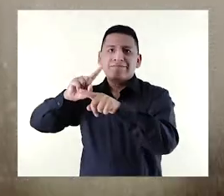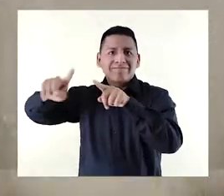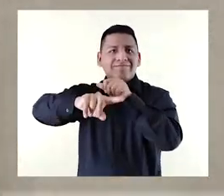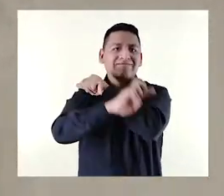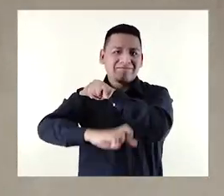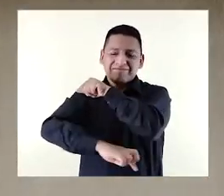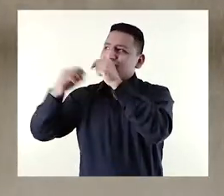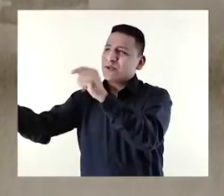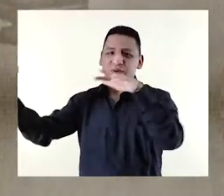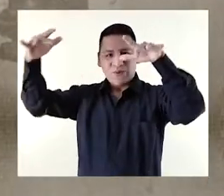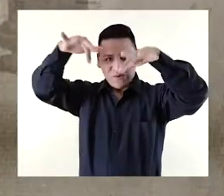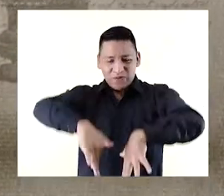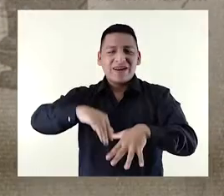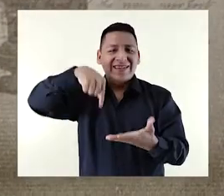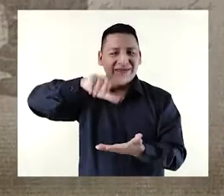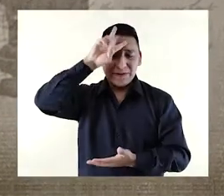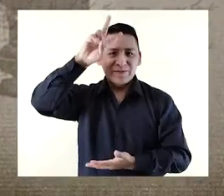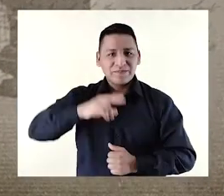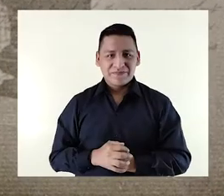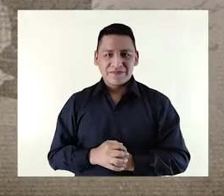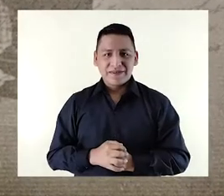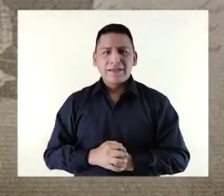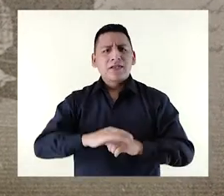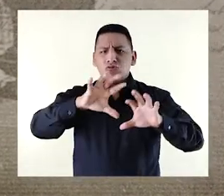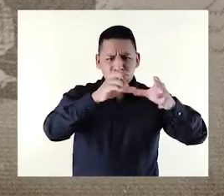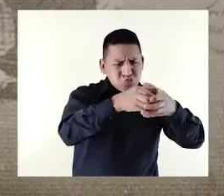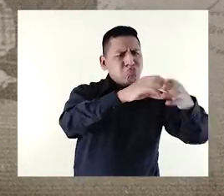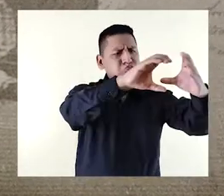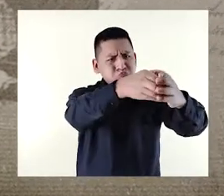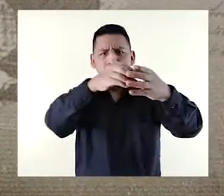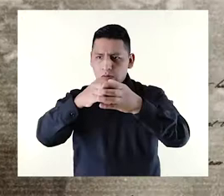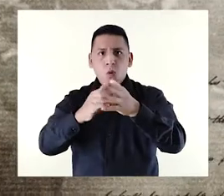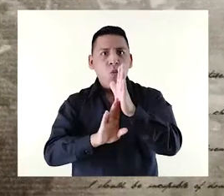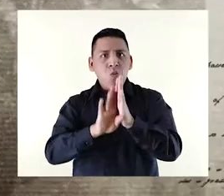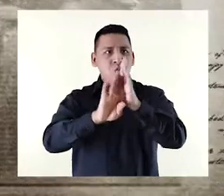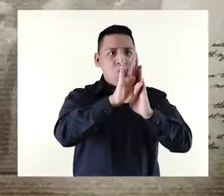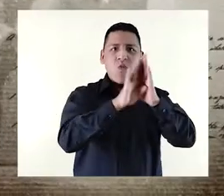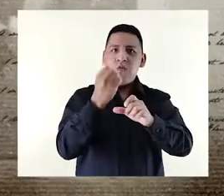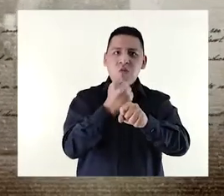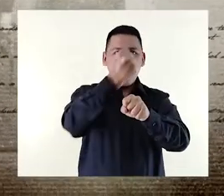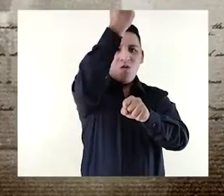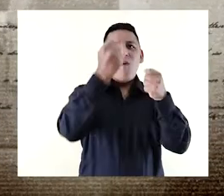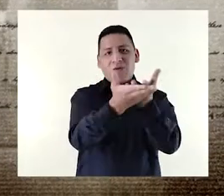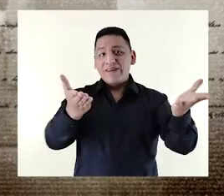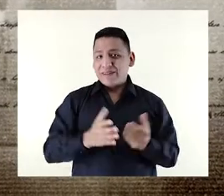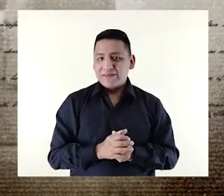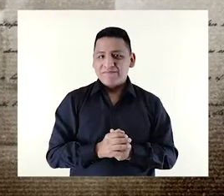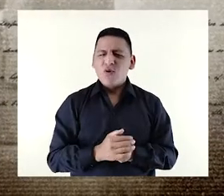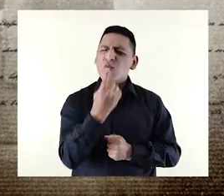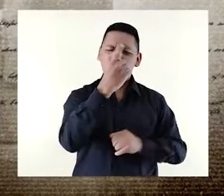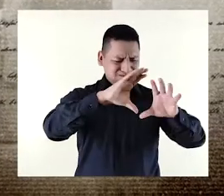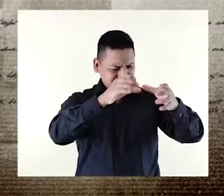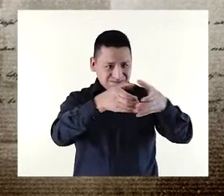varias colonias extranjeras habían encontrado refugio en el Perú, y muchas en ese tiempo se habían forjado como colectividades